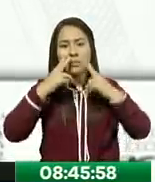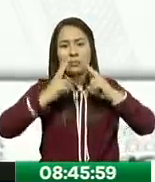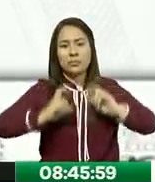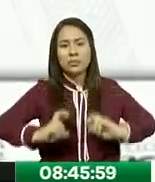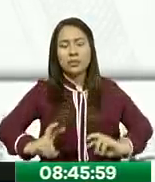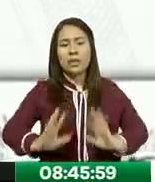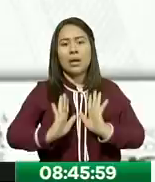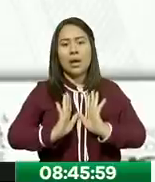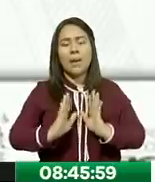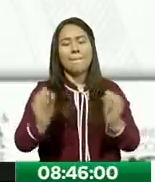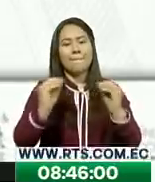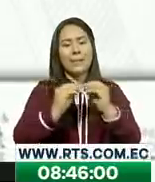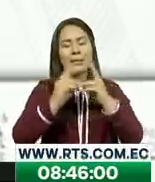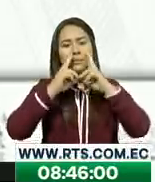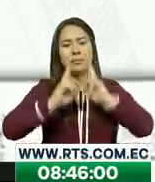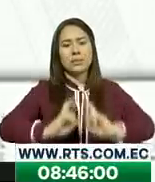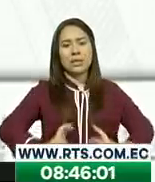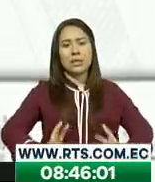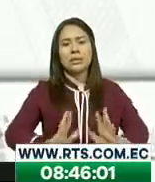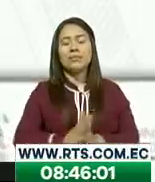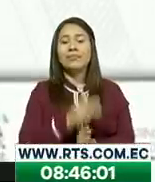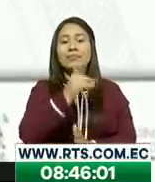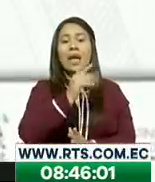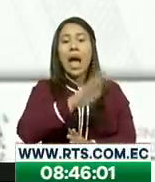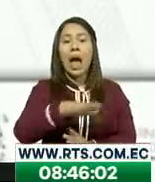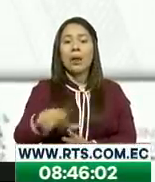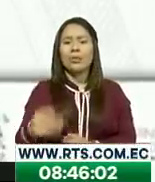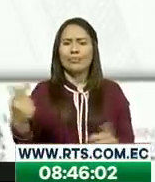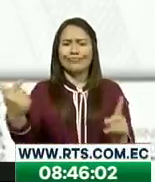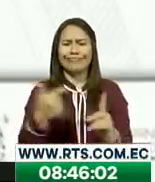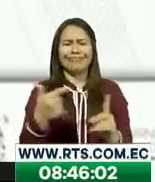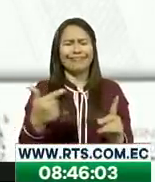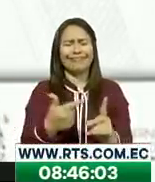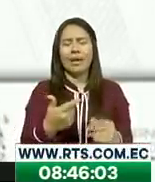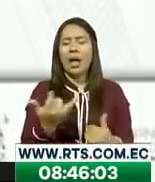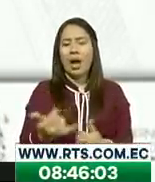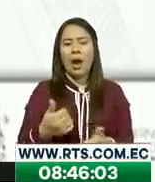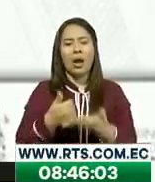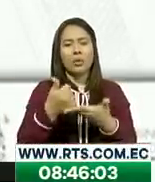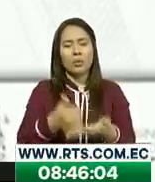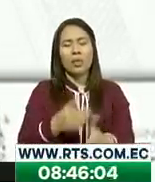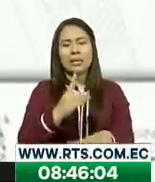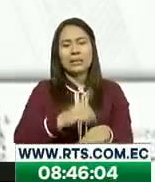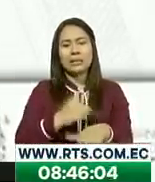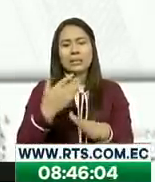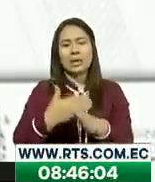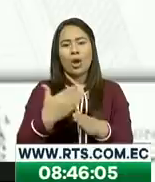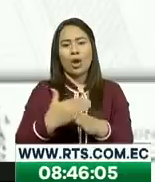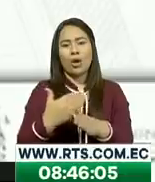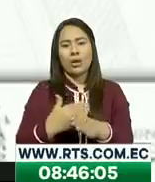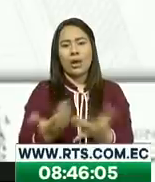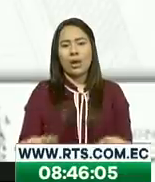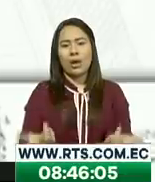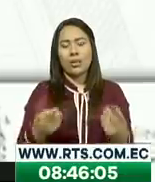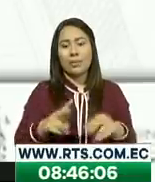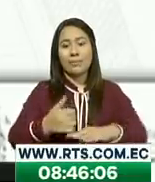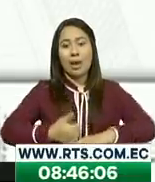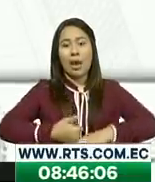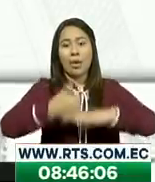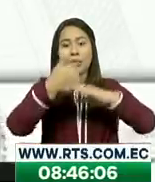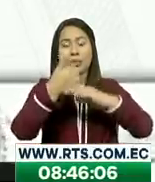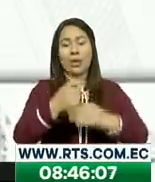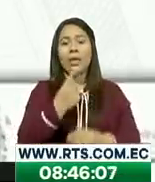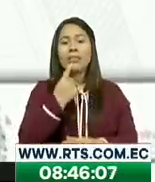las respectivas investigaciones. Los estudiantes que protagonizaron el hecho reciben ayuda psicológica y las autoridades de la unidad